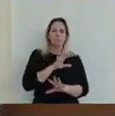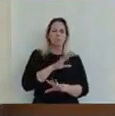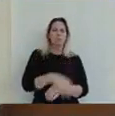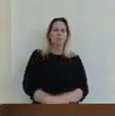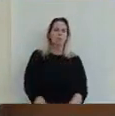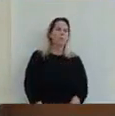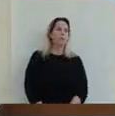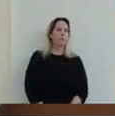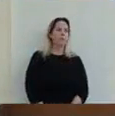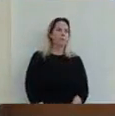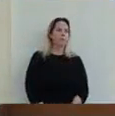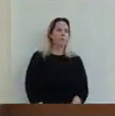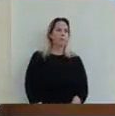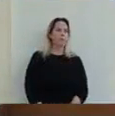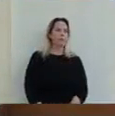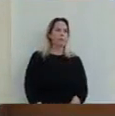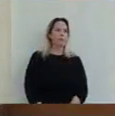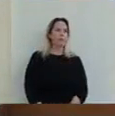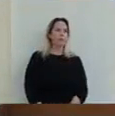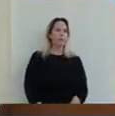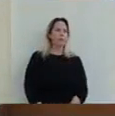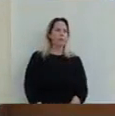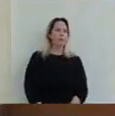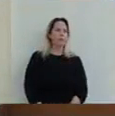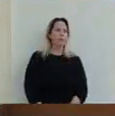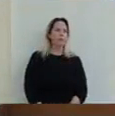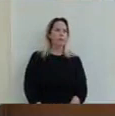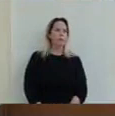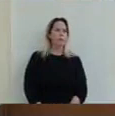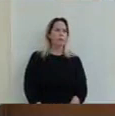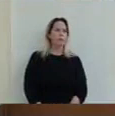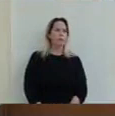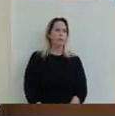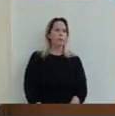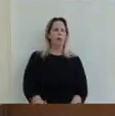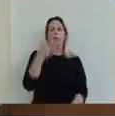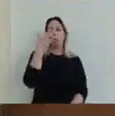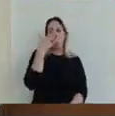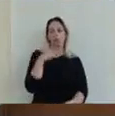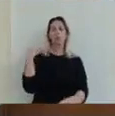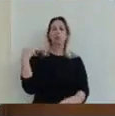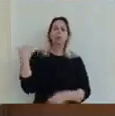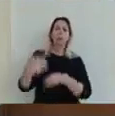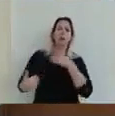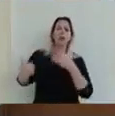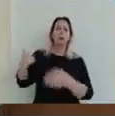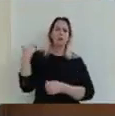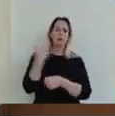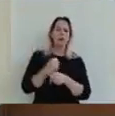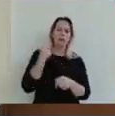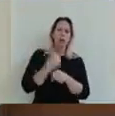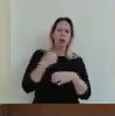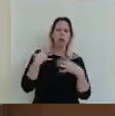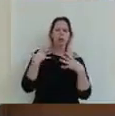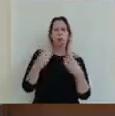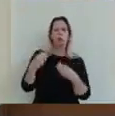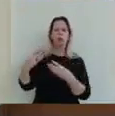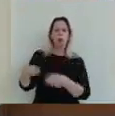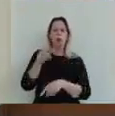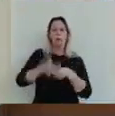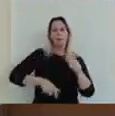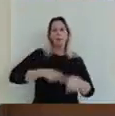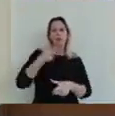Después de tanta lucha que se viene haciendo, trabajando en respuesta a defender la salud de todos los libreños. Una